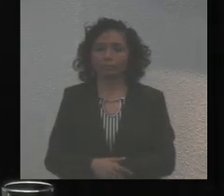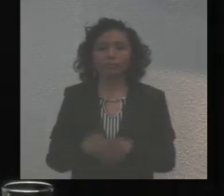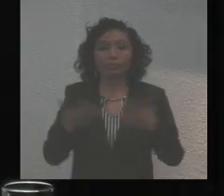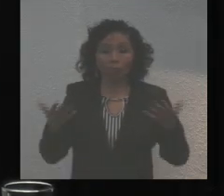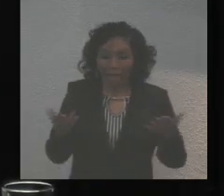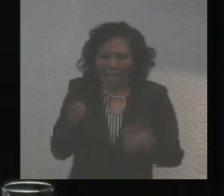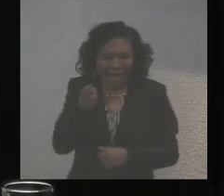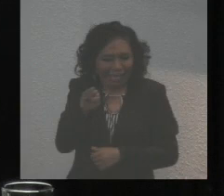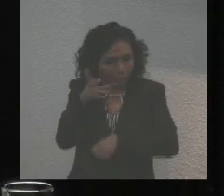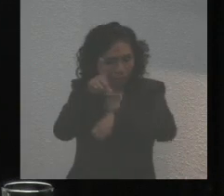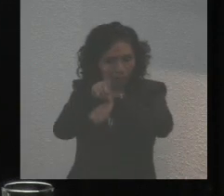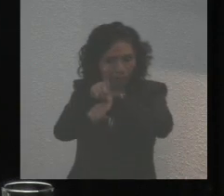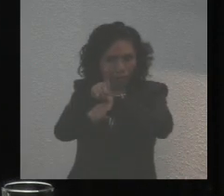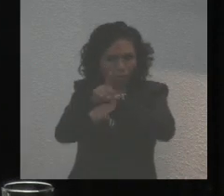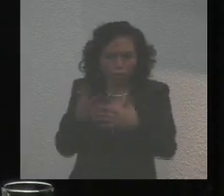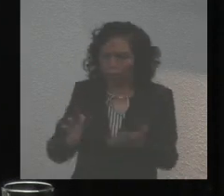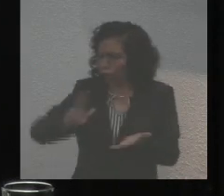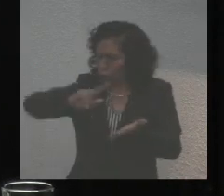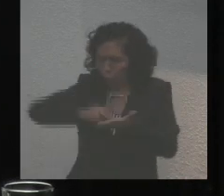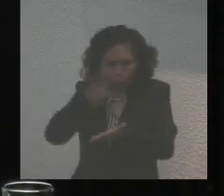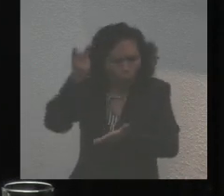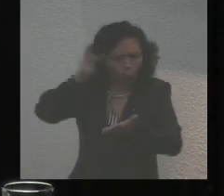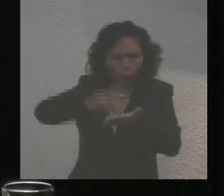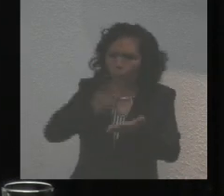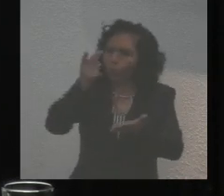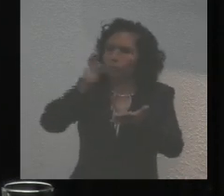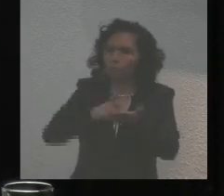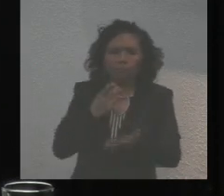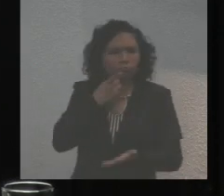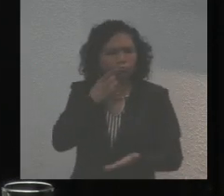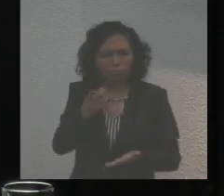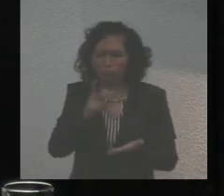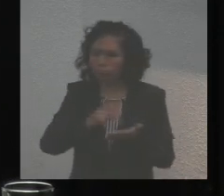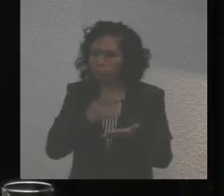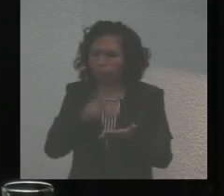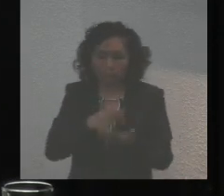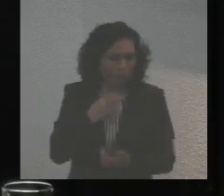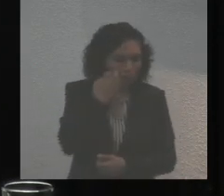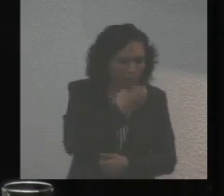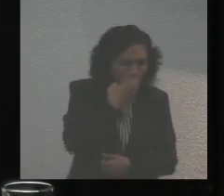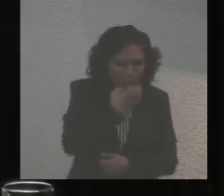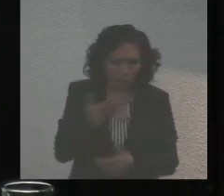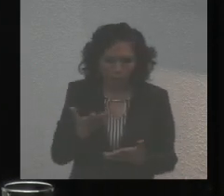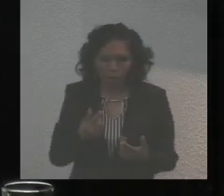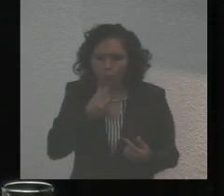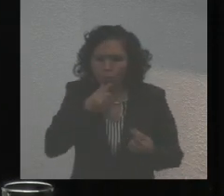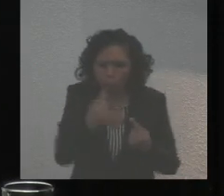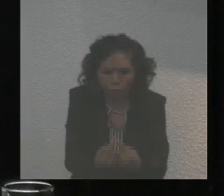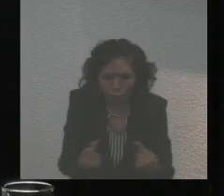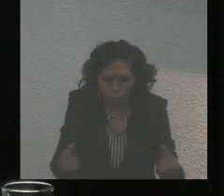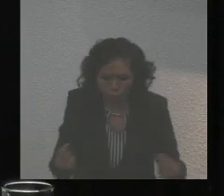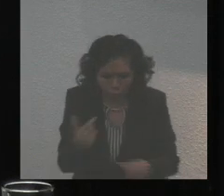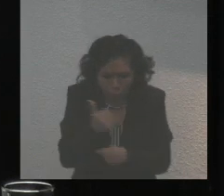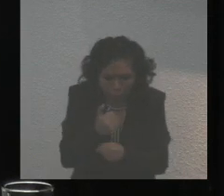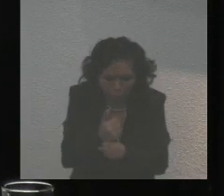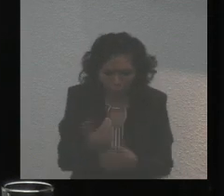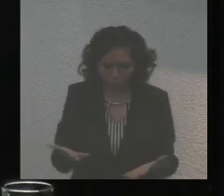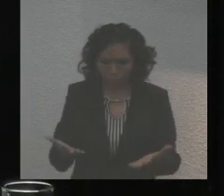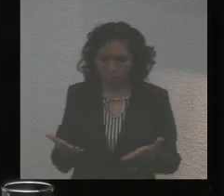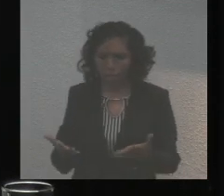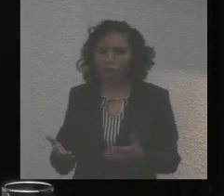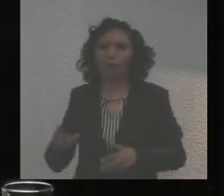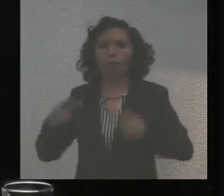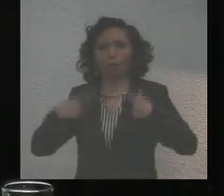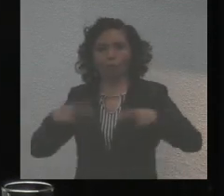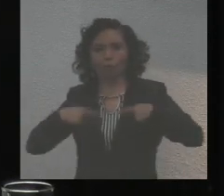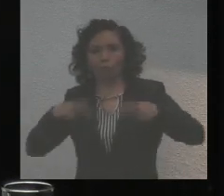ese día, y lo vuelvo a repetir, y lo digo en cada escuela, con las pequeñitas de primaria, con las